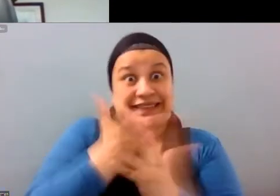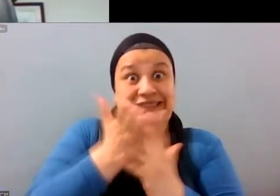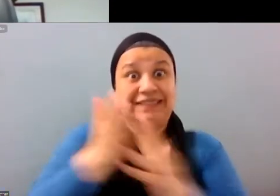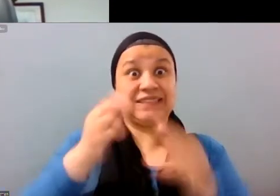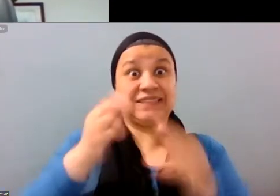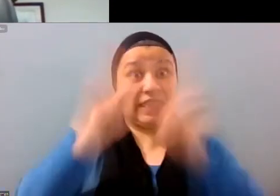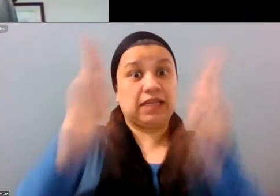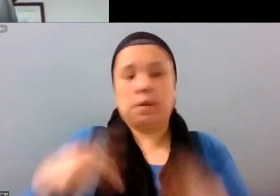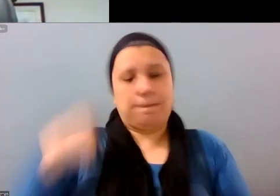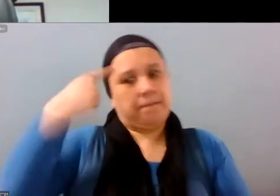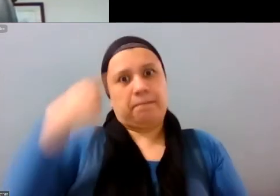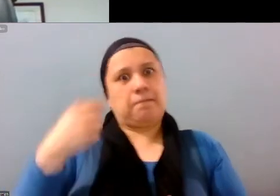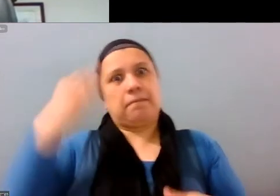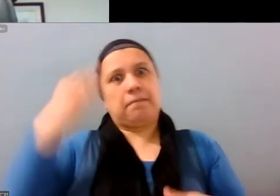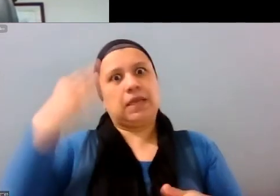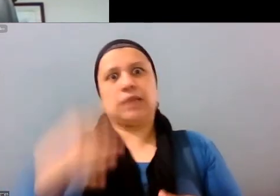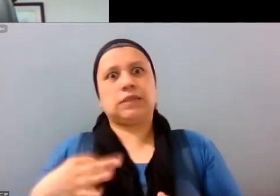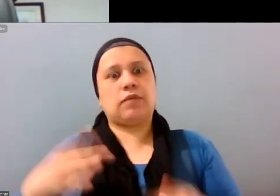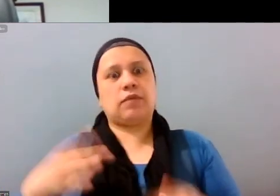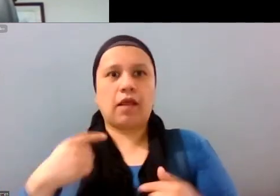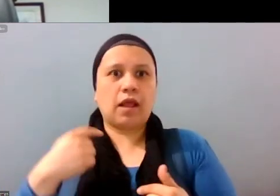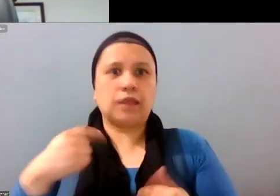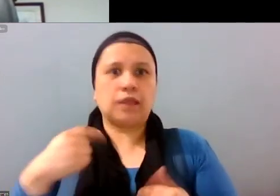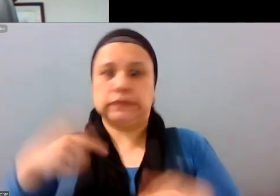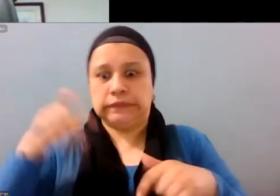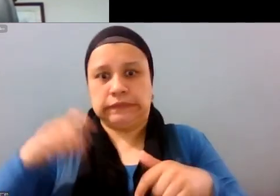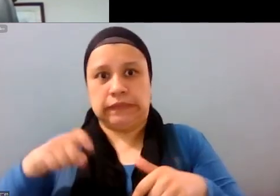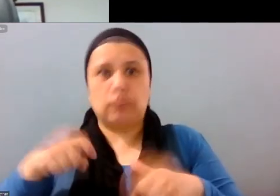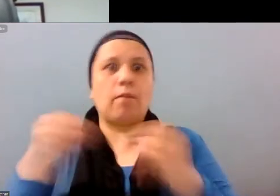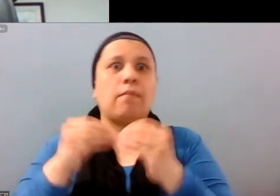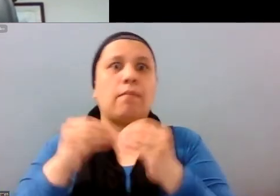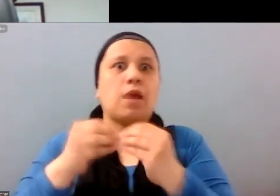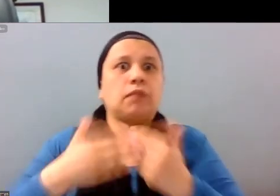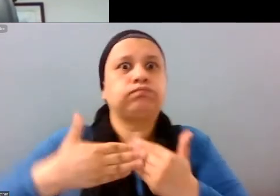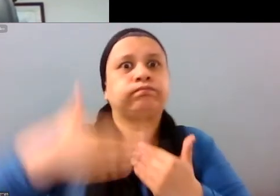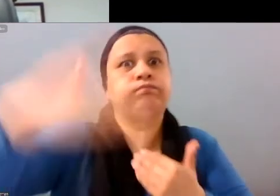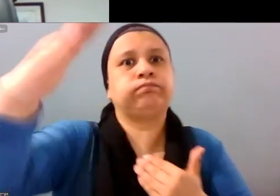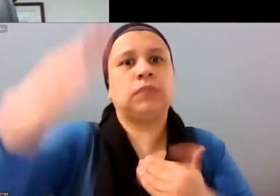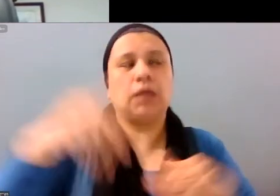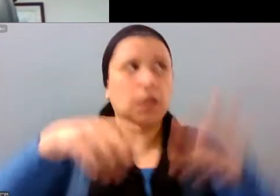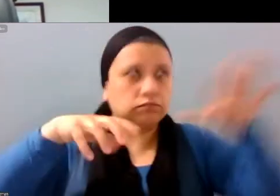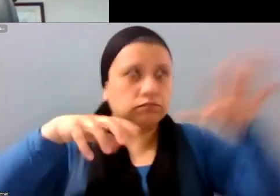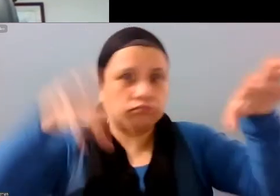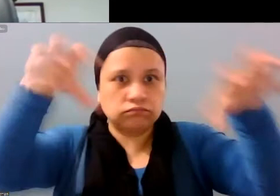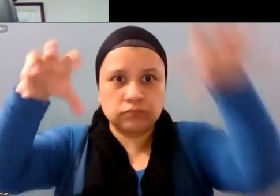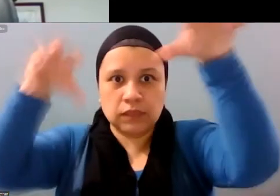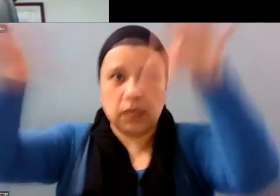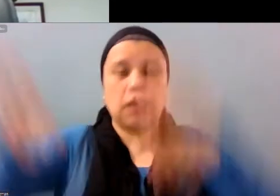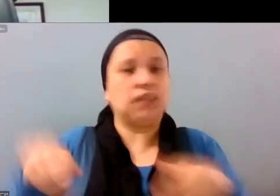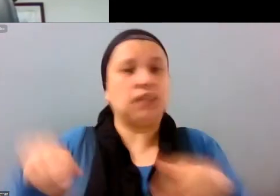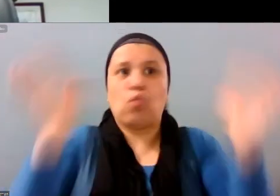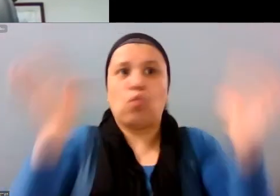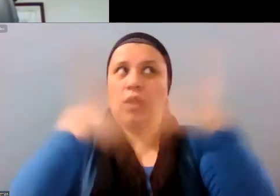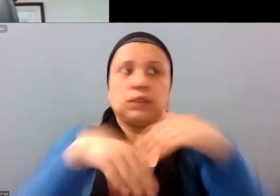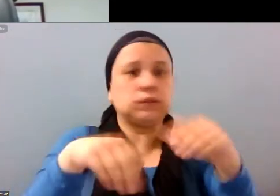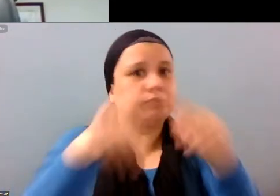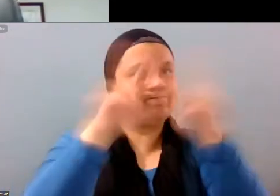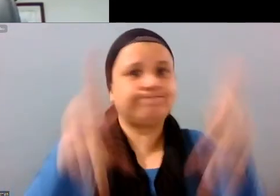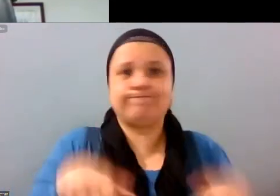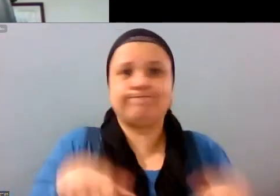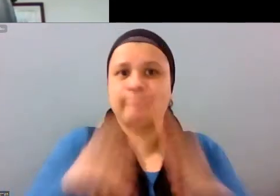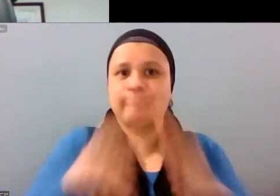Rica muchísimo menos el que necesitamos porque hay grandes sectores del país que no tienen conectividad e incluso donde hay pues